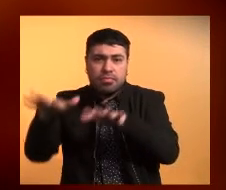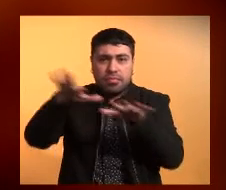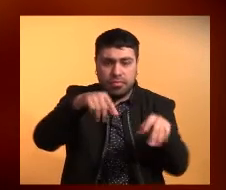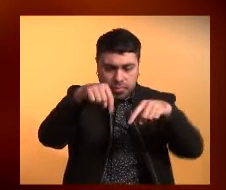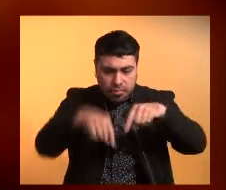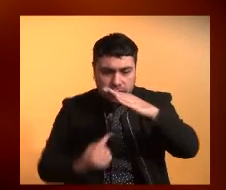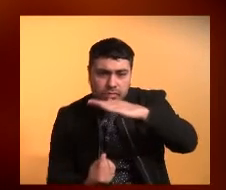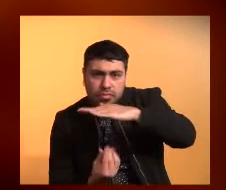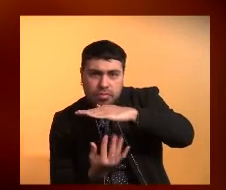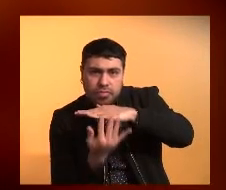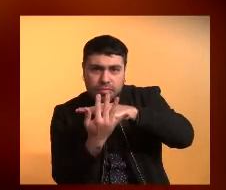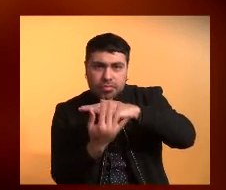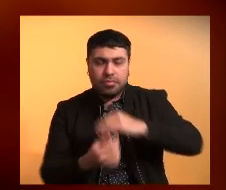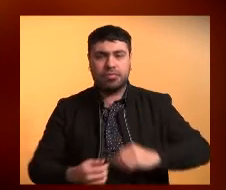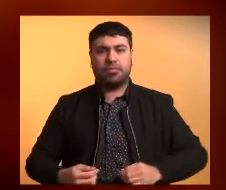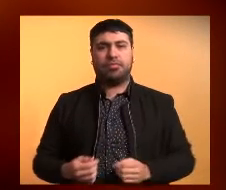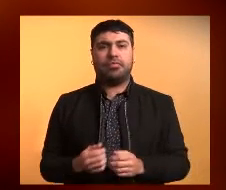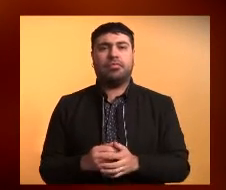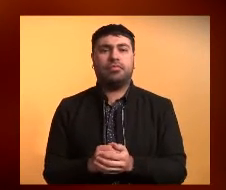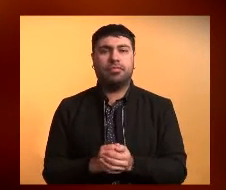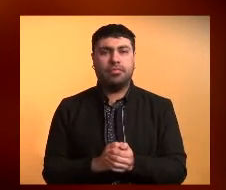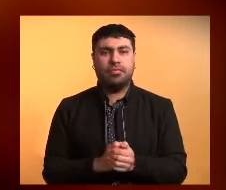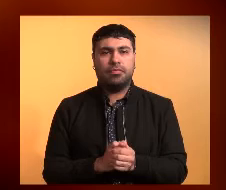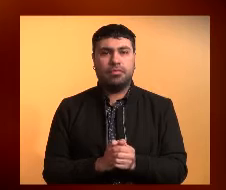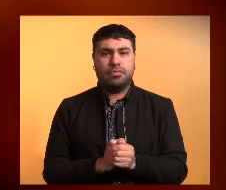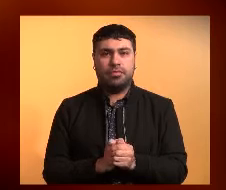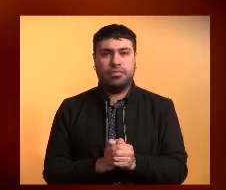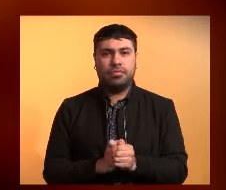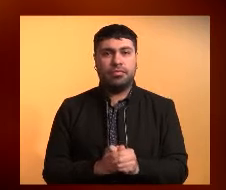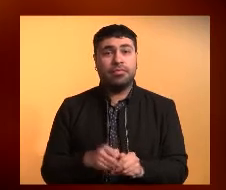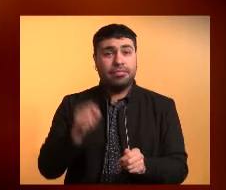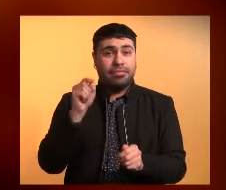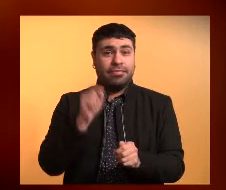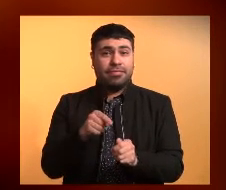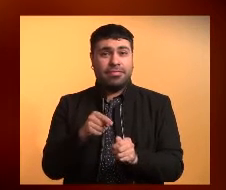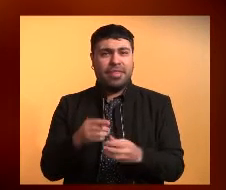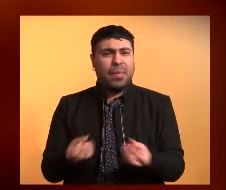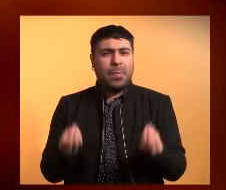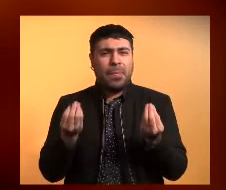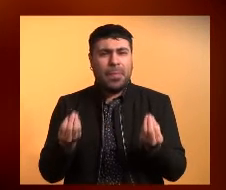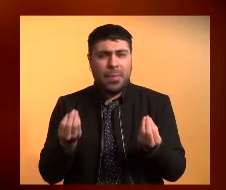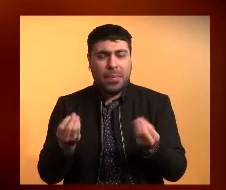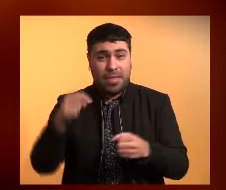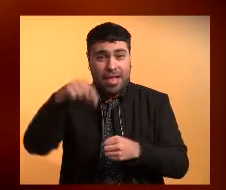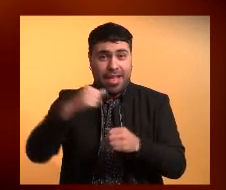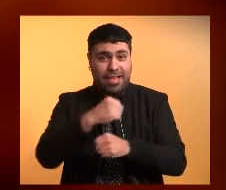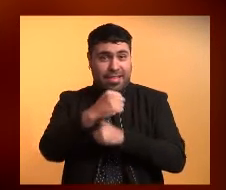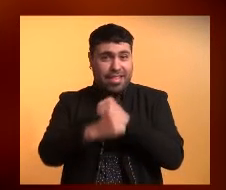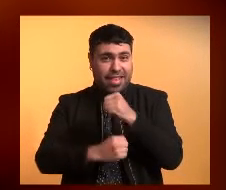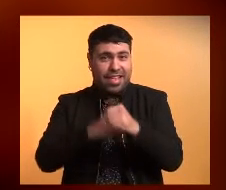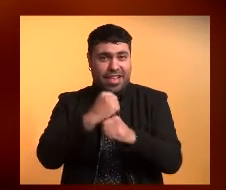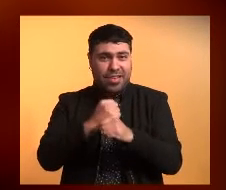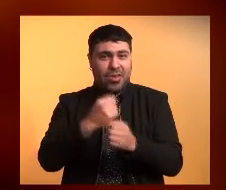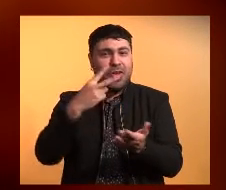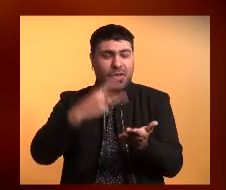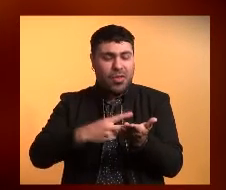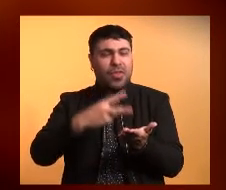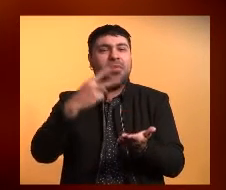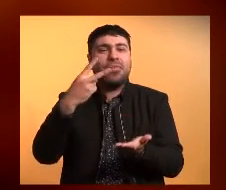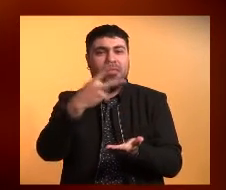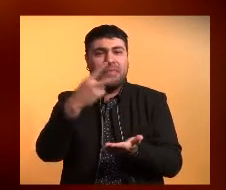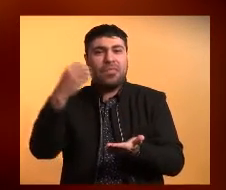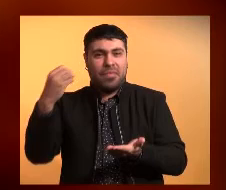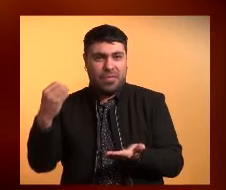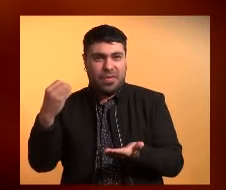charla inaugural, dictada además en el marco del lanzamiento del tema del año de Explora 2020, que es